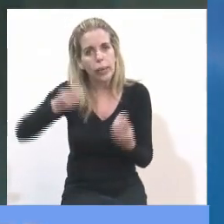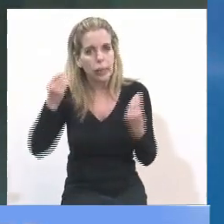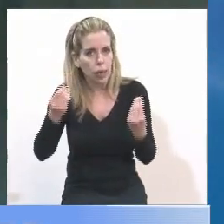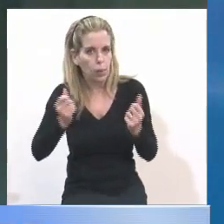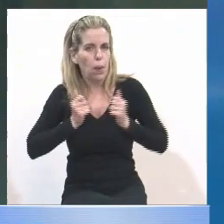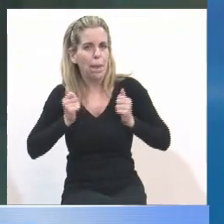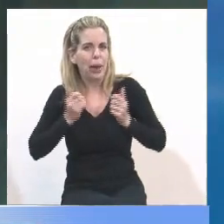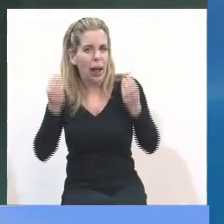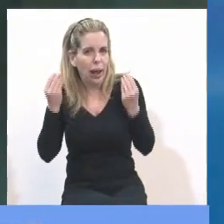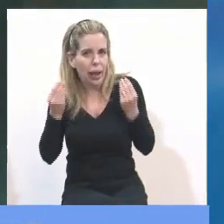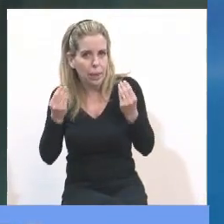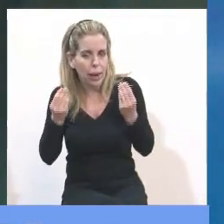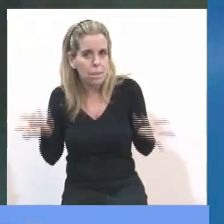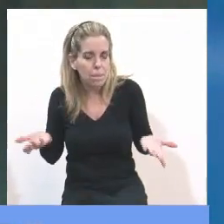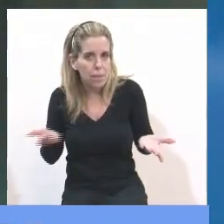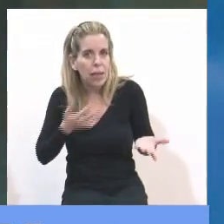cuales aspiran?